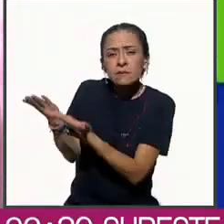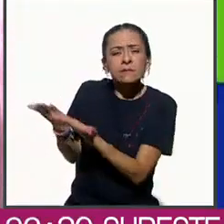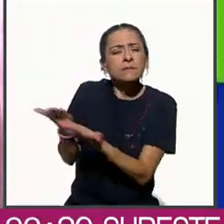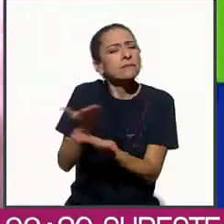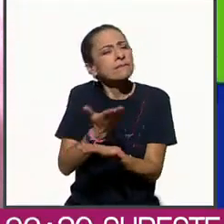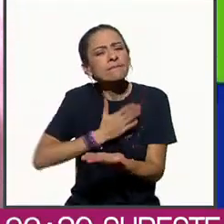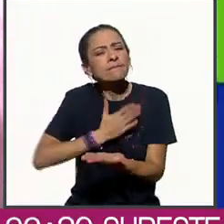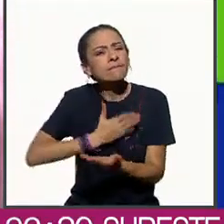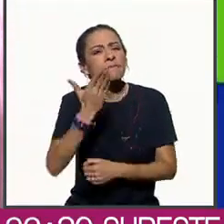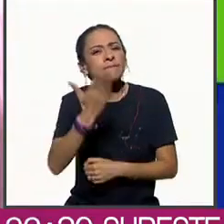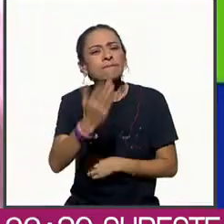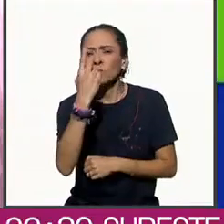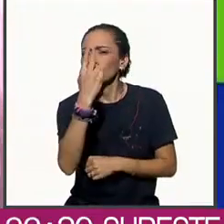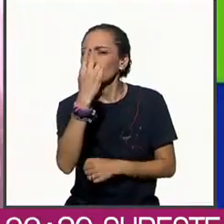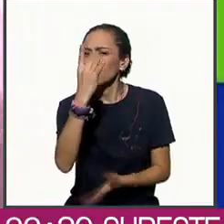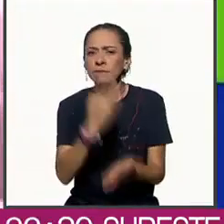respetar.